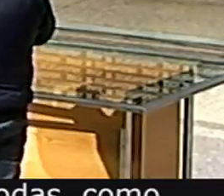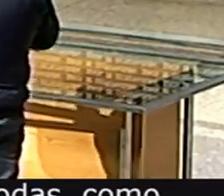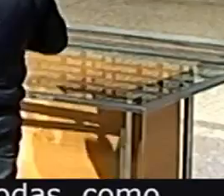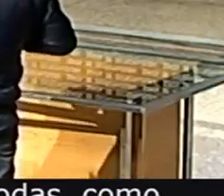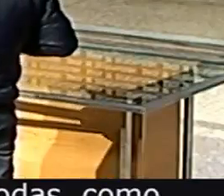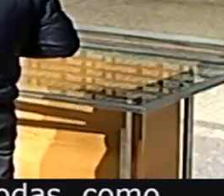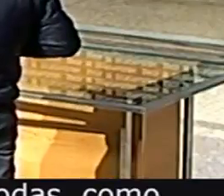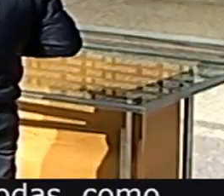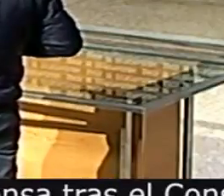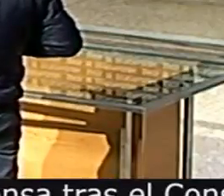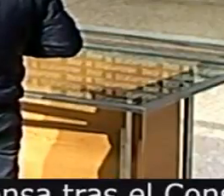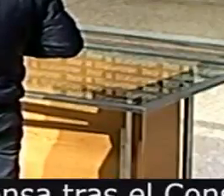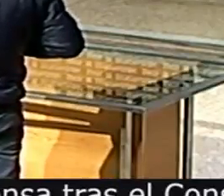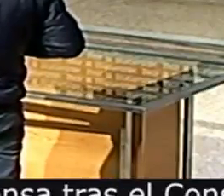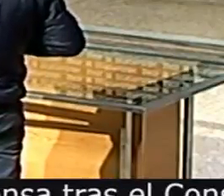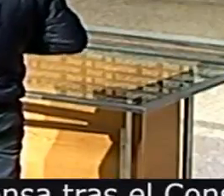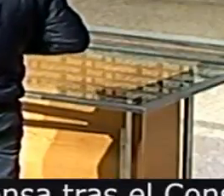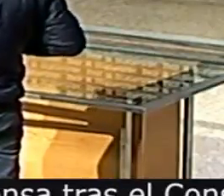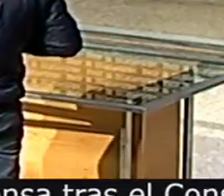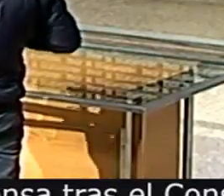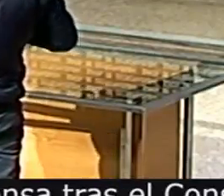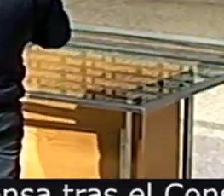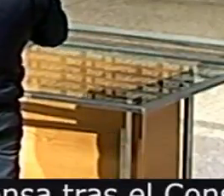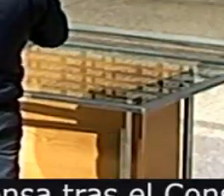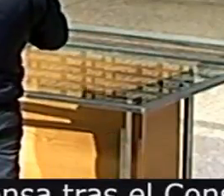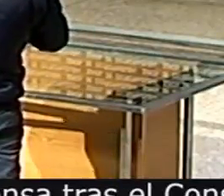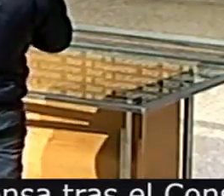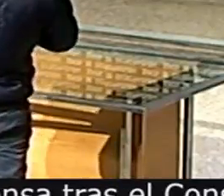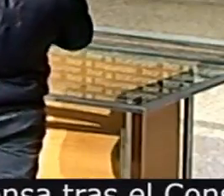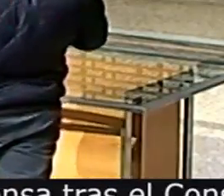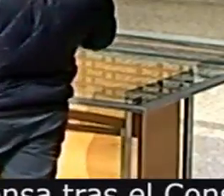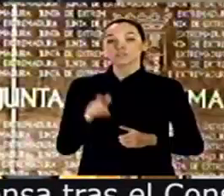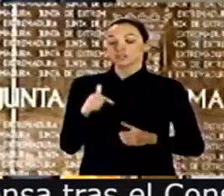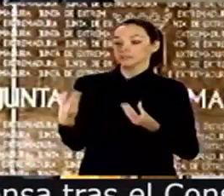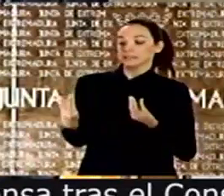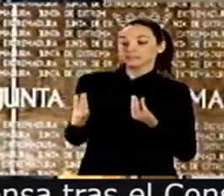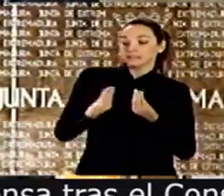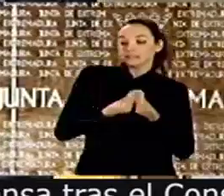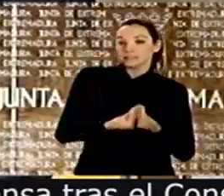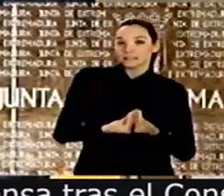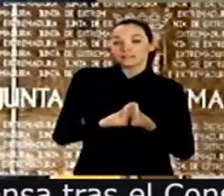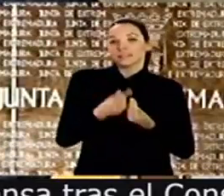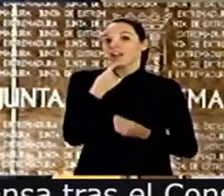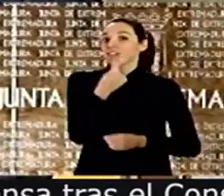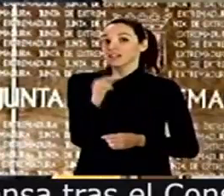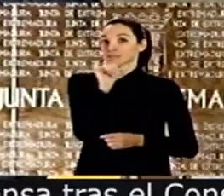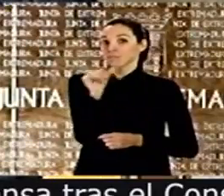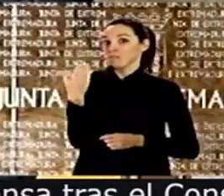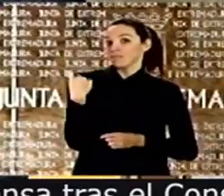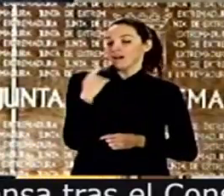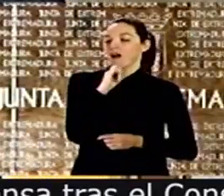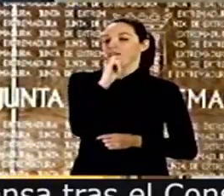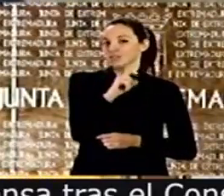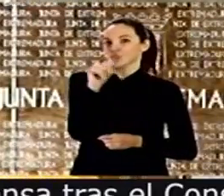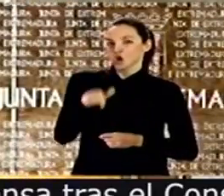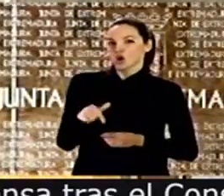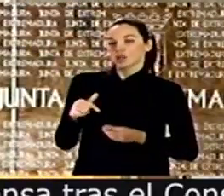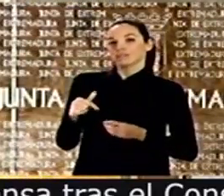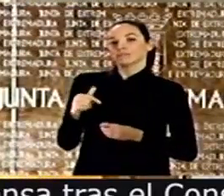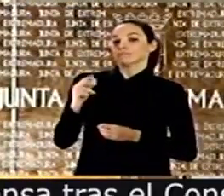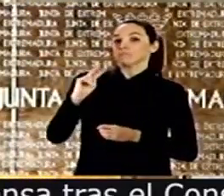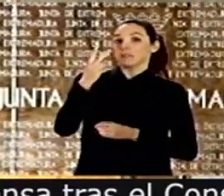Gobierno de cada martes. Nos acompaña hoy, lo hizo la semana pasada la vicepresidenta, hoy lo hace la